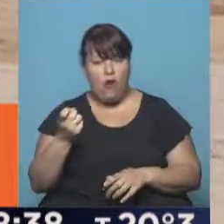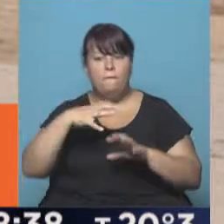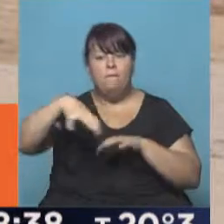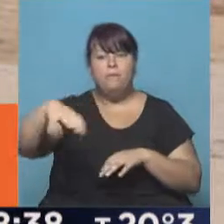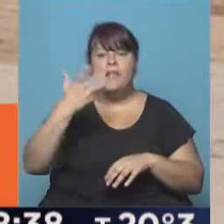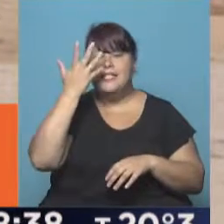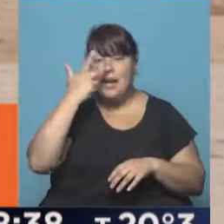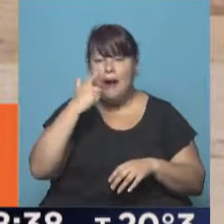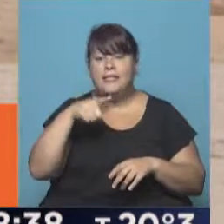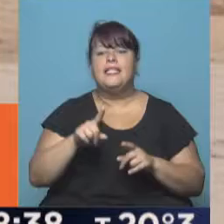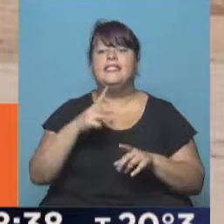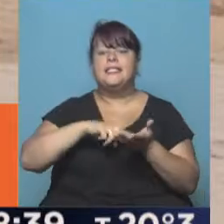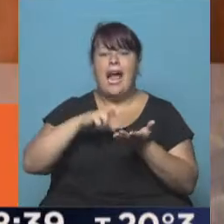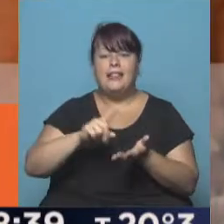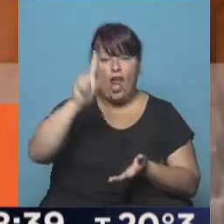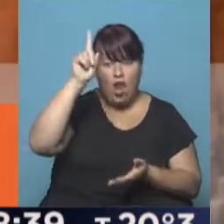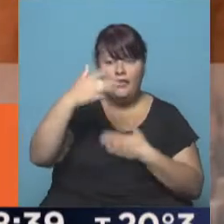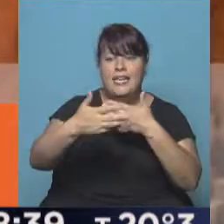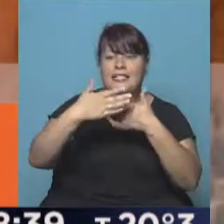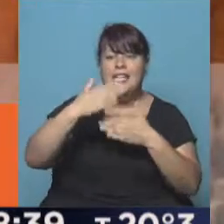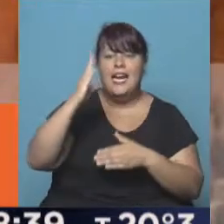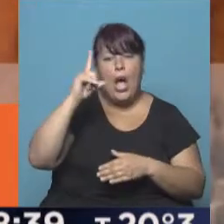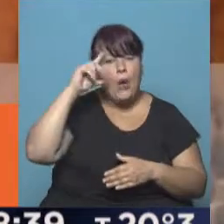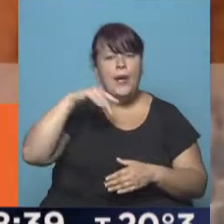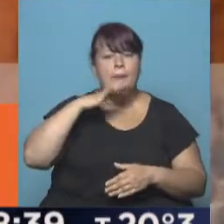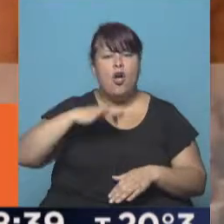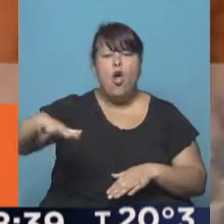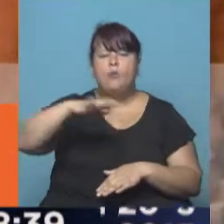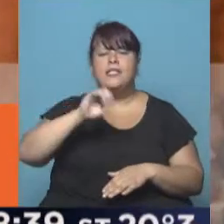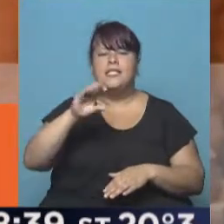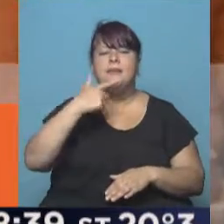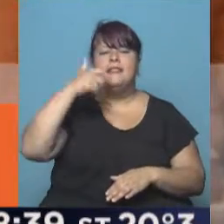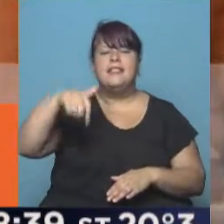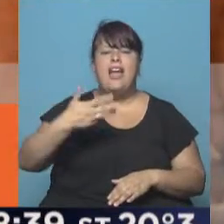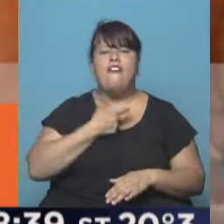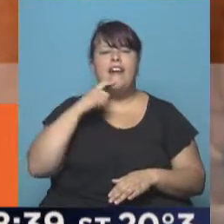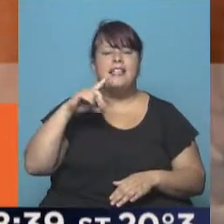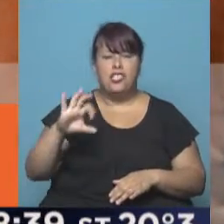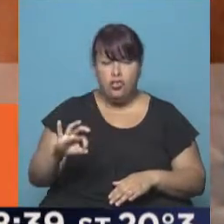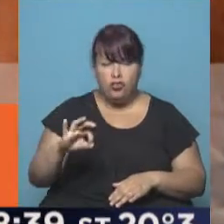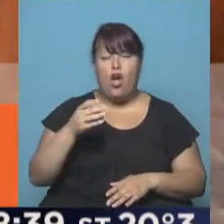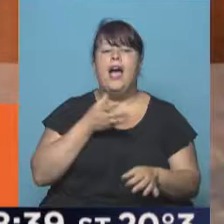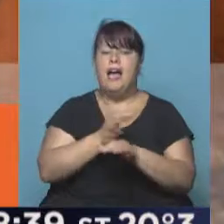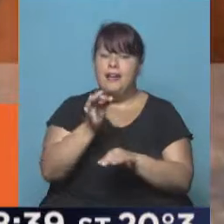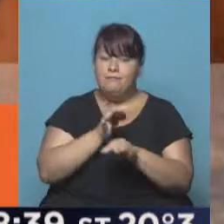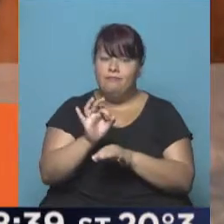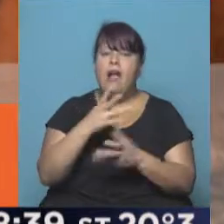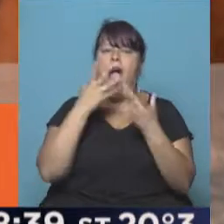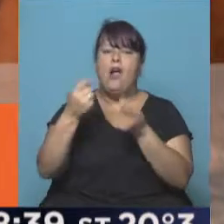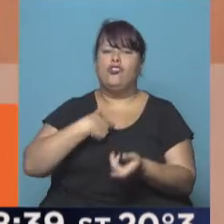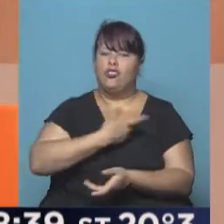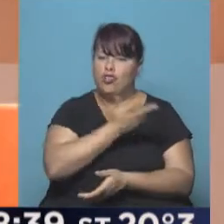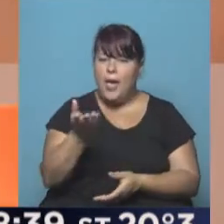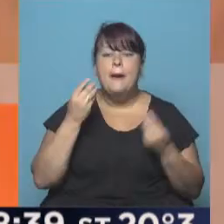san martín al norte de salta cerquita del bermejo en una comunidad llamada san francisco el educador realizó un aporte a la sociedad